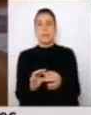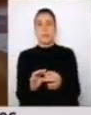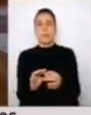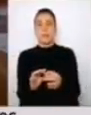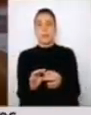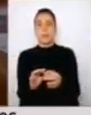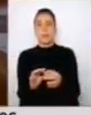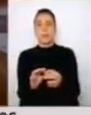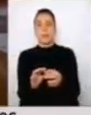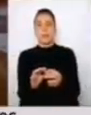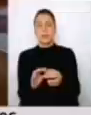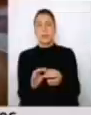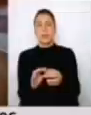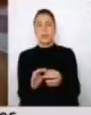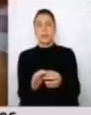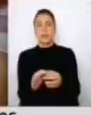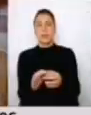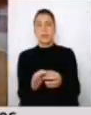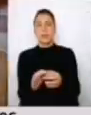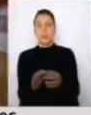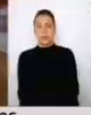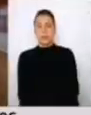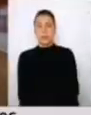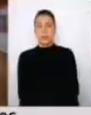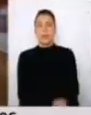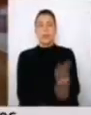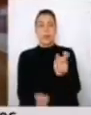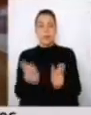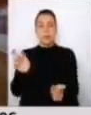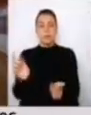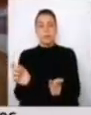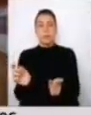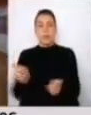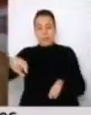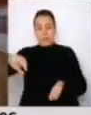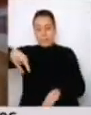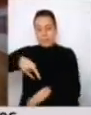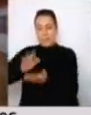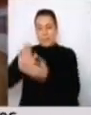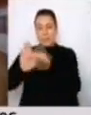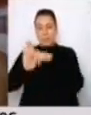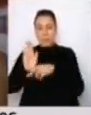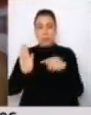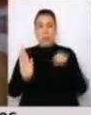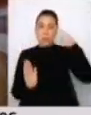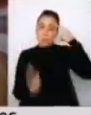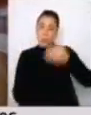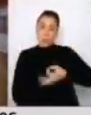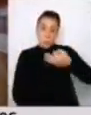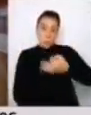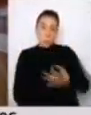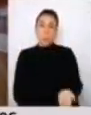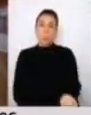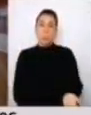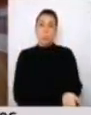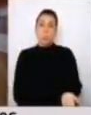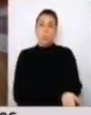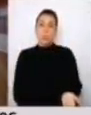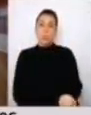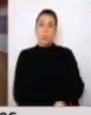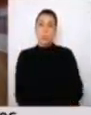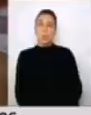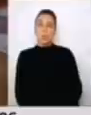introducido esta iniciativa porque me parece de justicia me parece de justicia que es más que